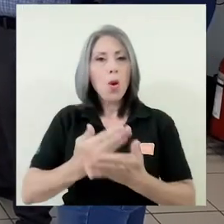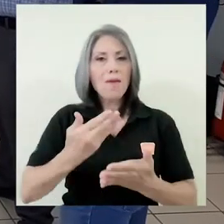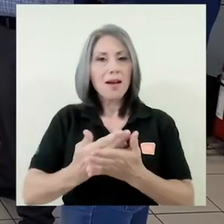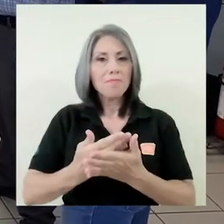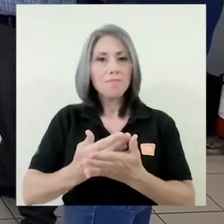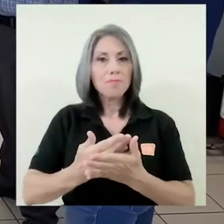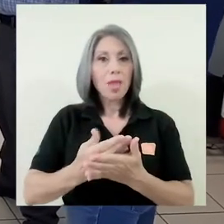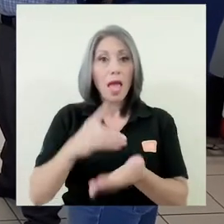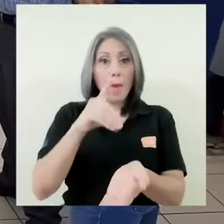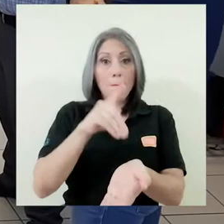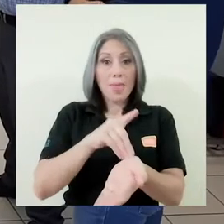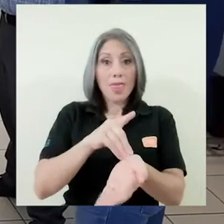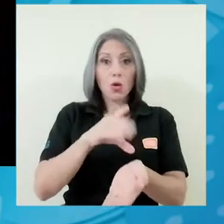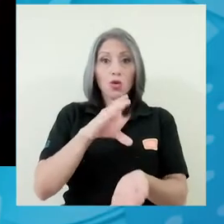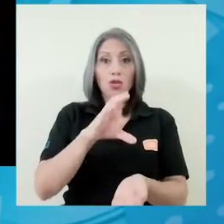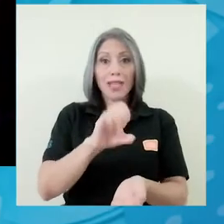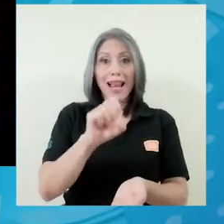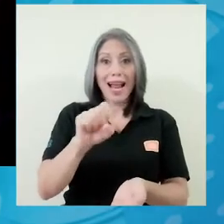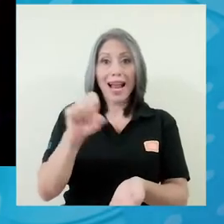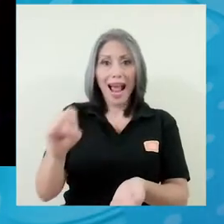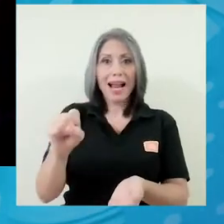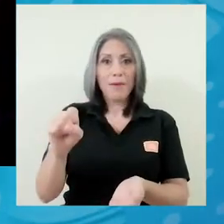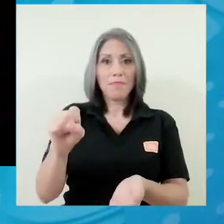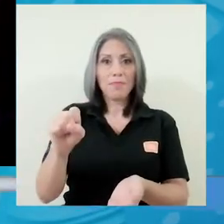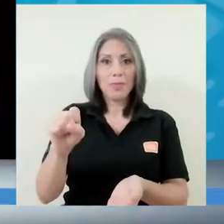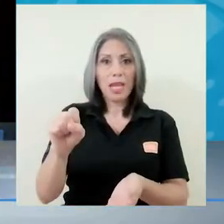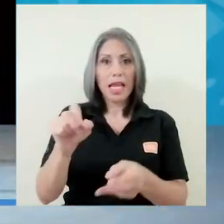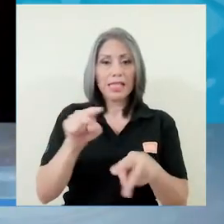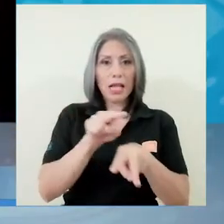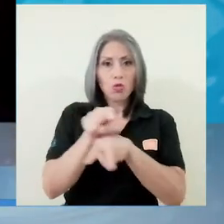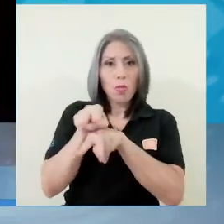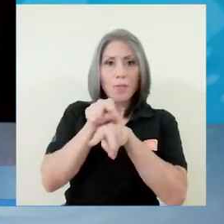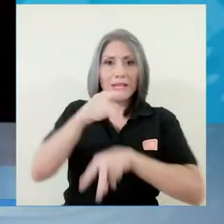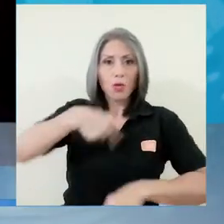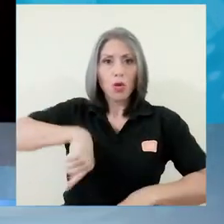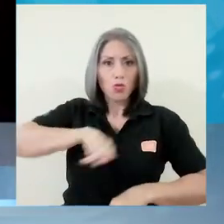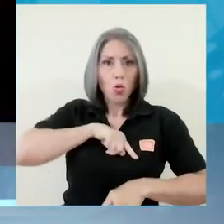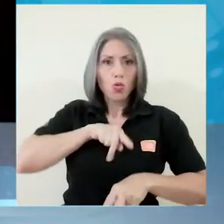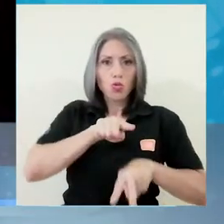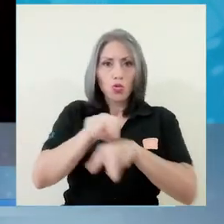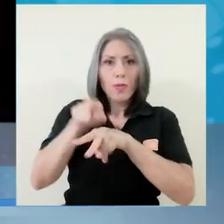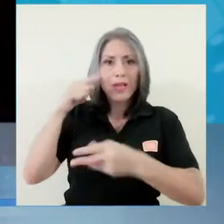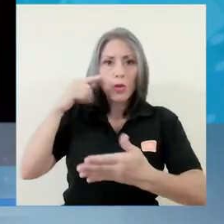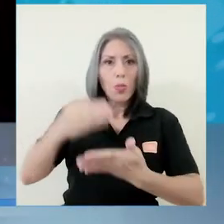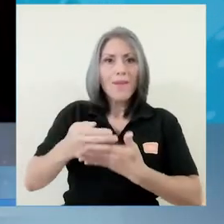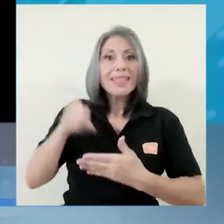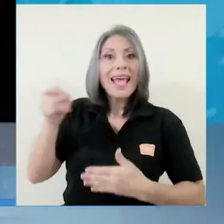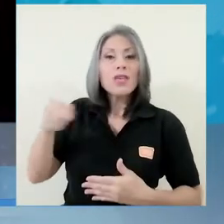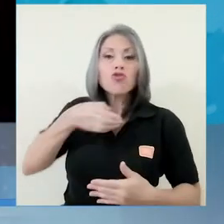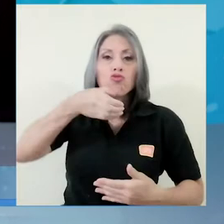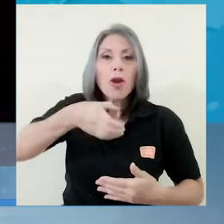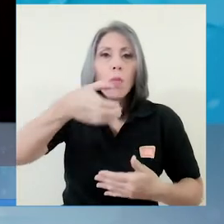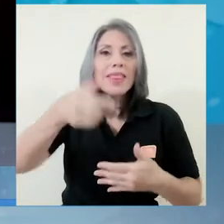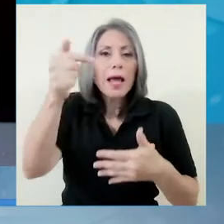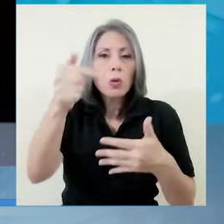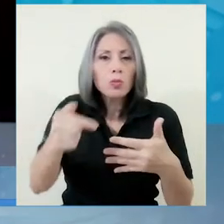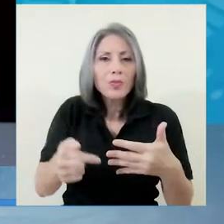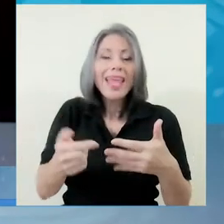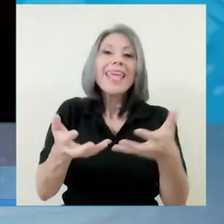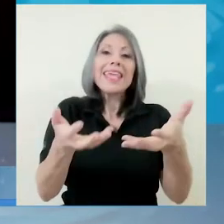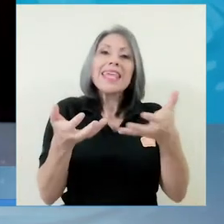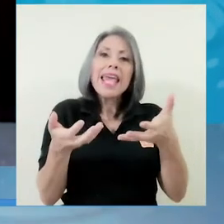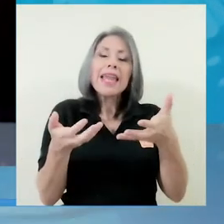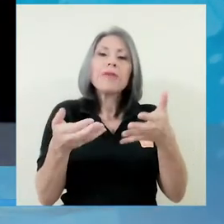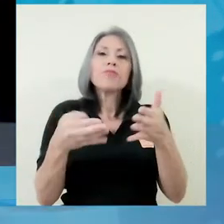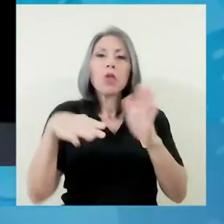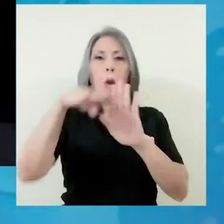por recomendación de los médicos de la caja que nos están supervisando, que están supervisando estas pruebas. Ellos quieren seguir